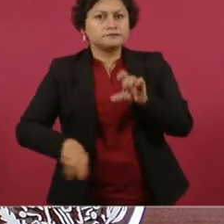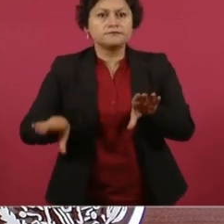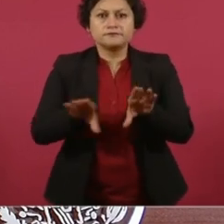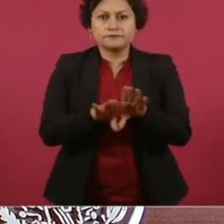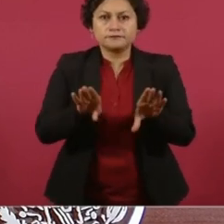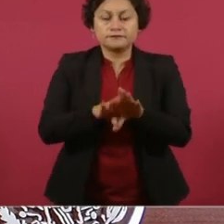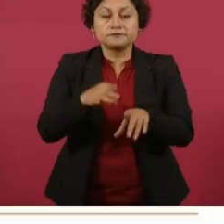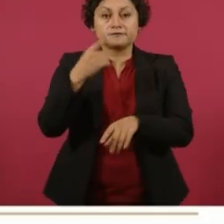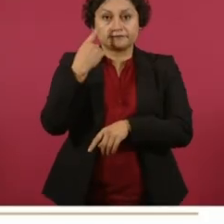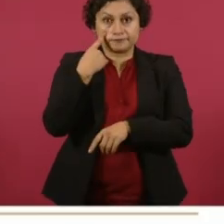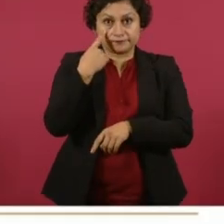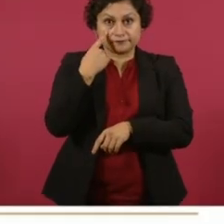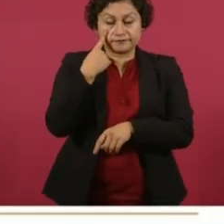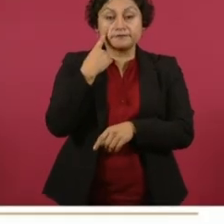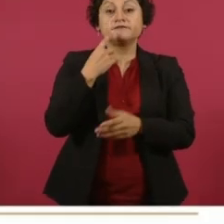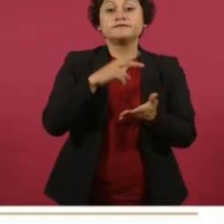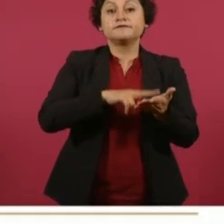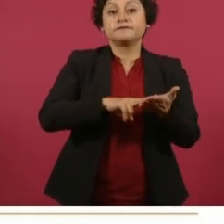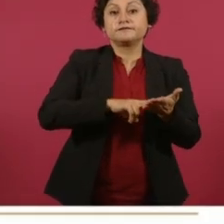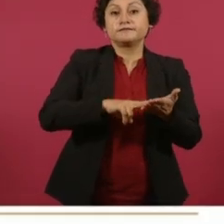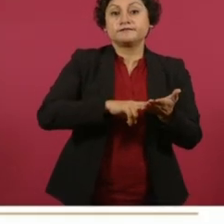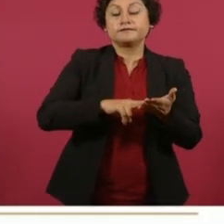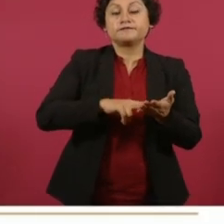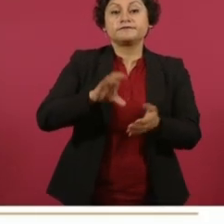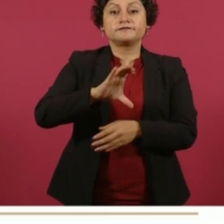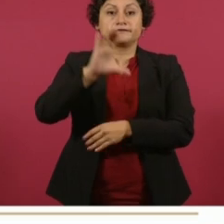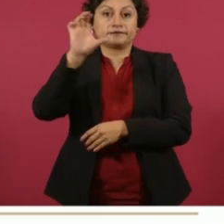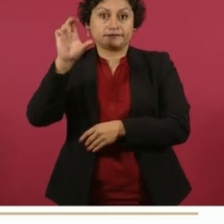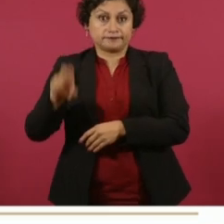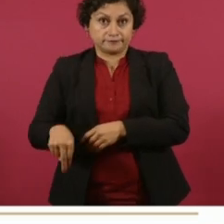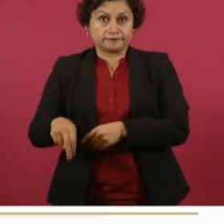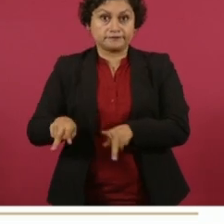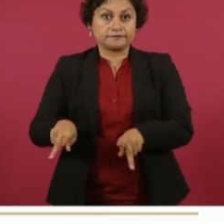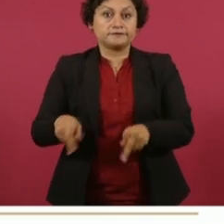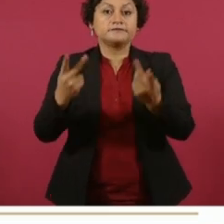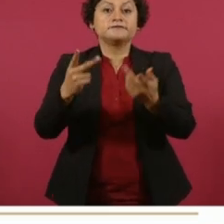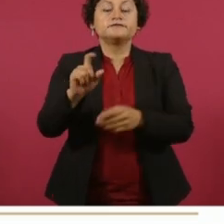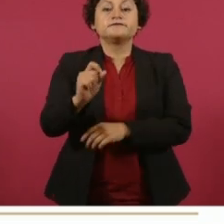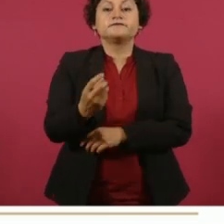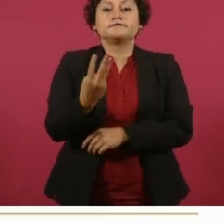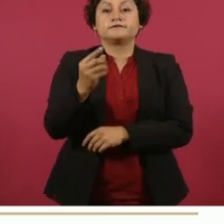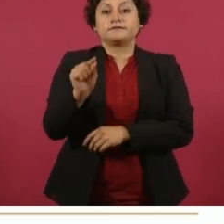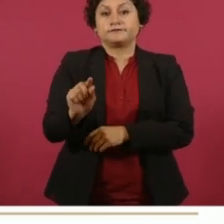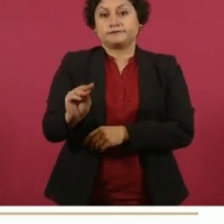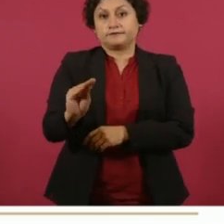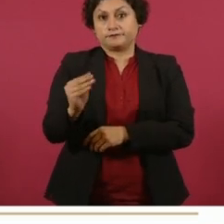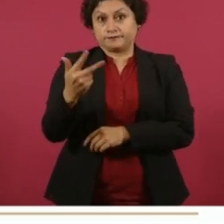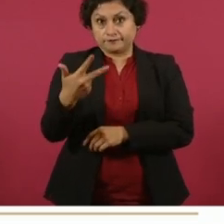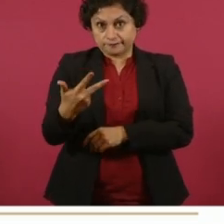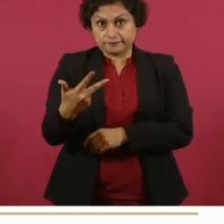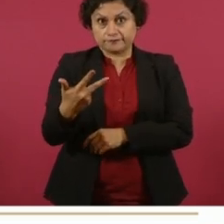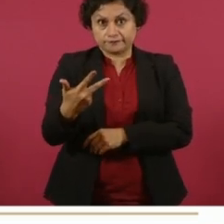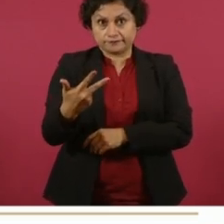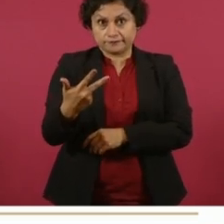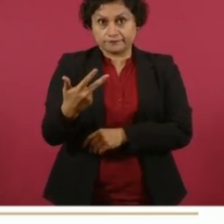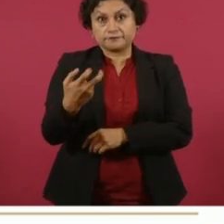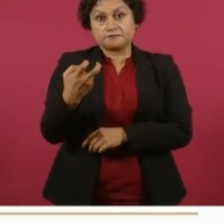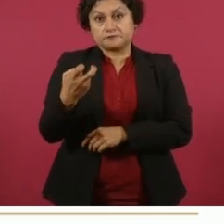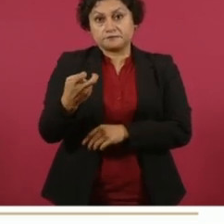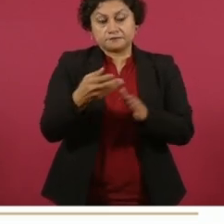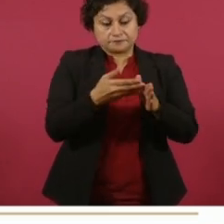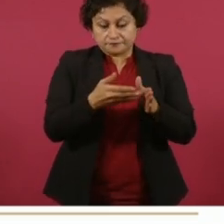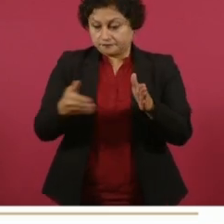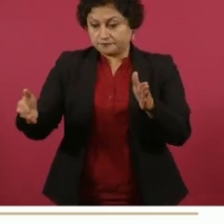regular, GoGas en Cancún dio el litro promedio en 23.98 pesos, esto entre el